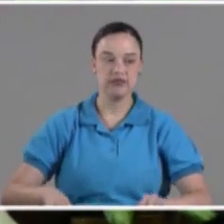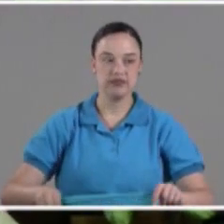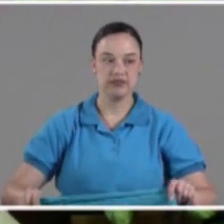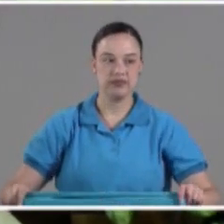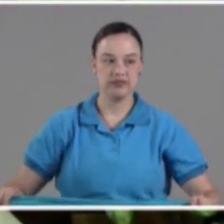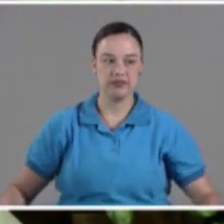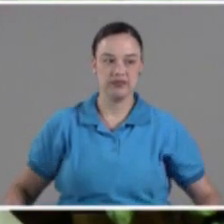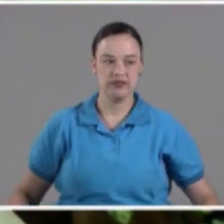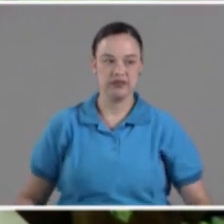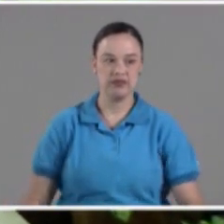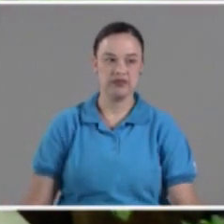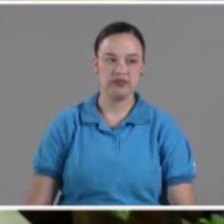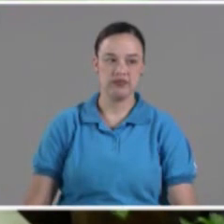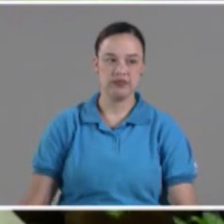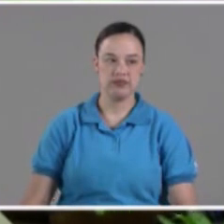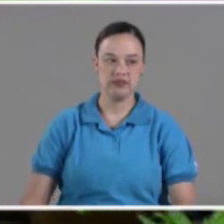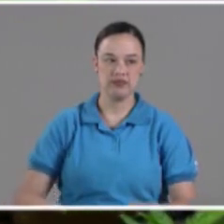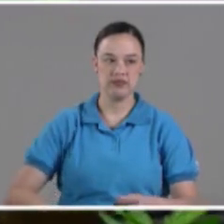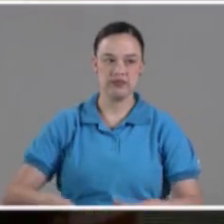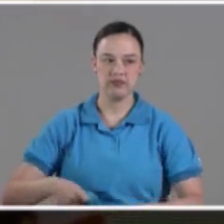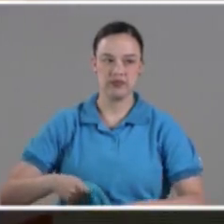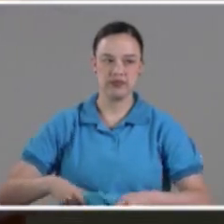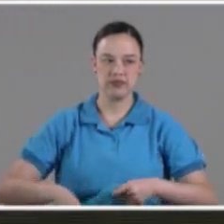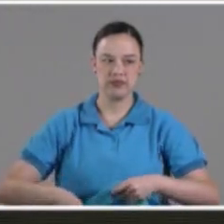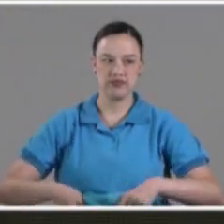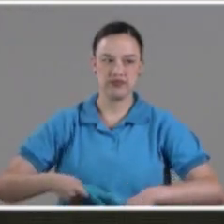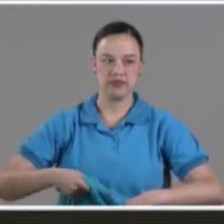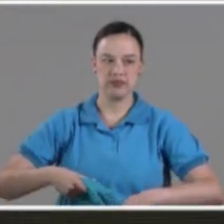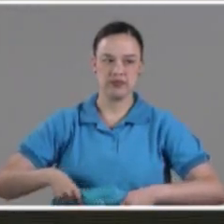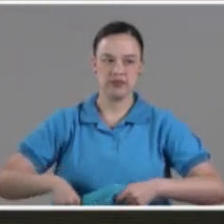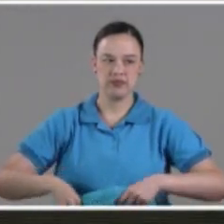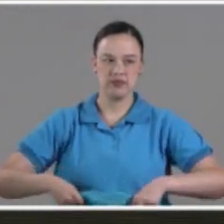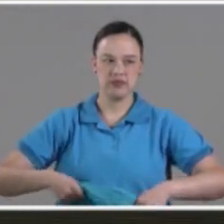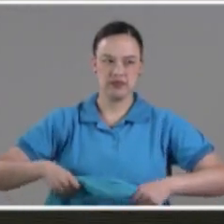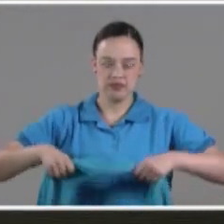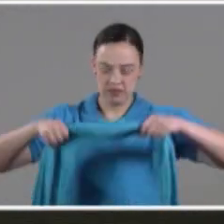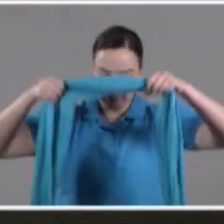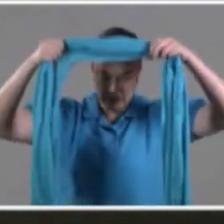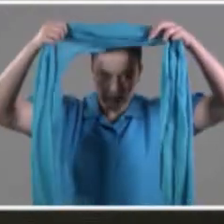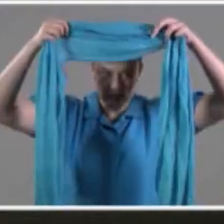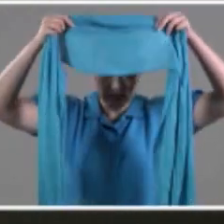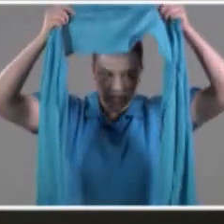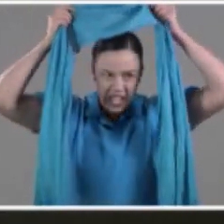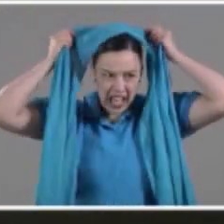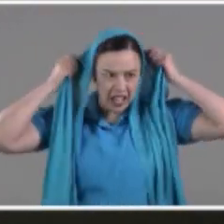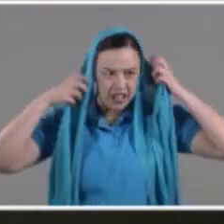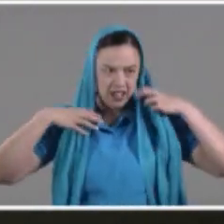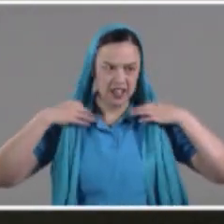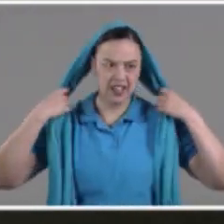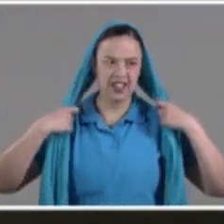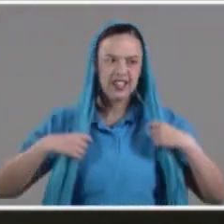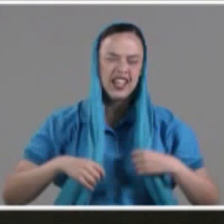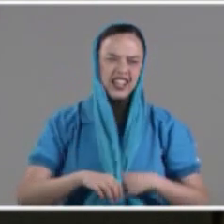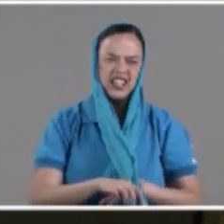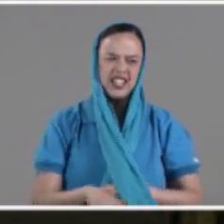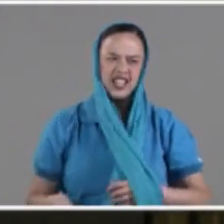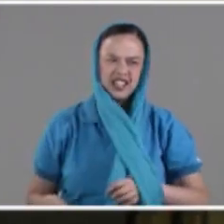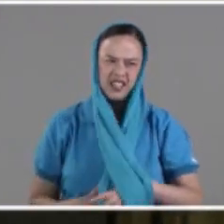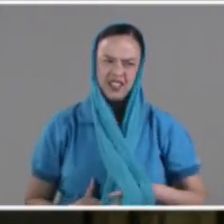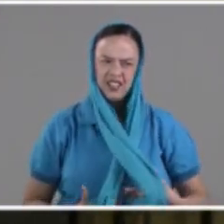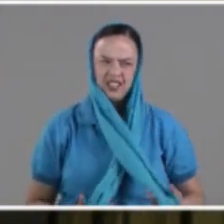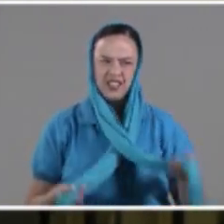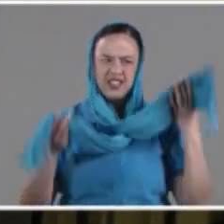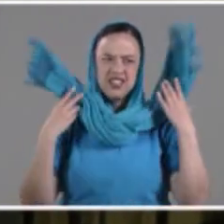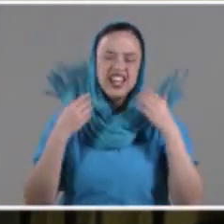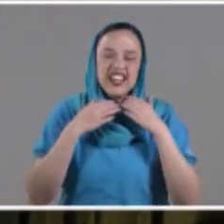que el señor en su misericordia ha venido poniendo a través de los años en mi corazón y los hemos ido desarrollando